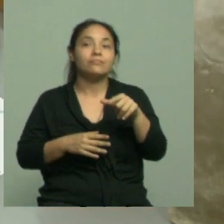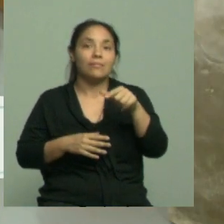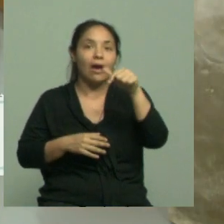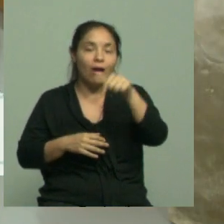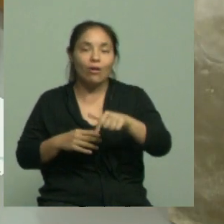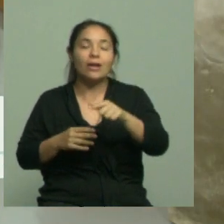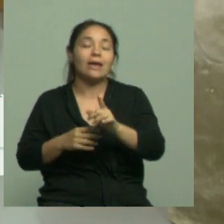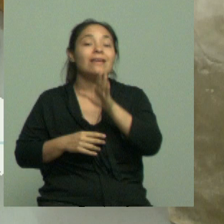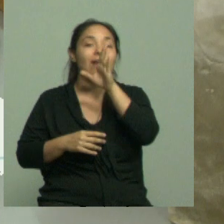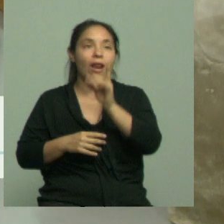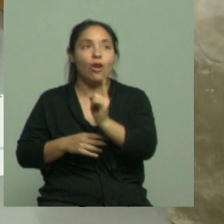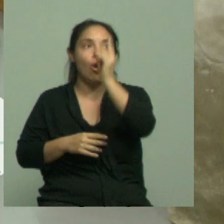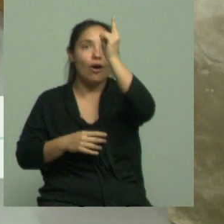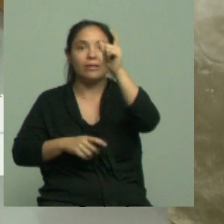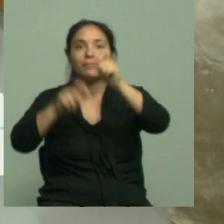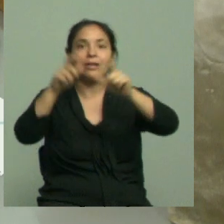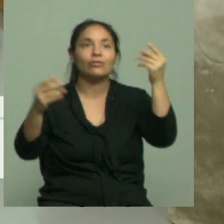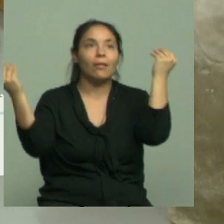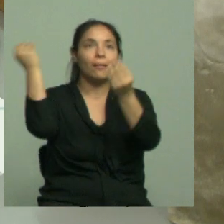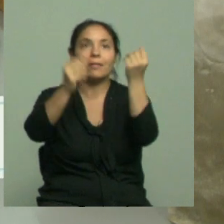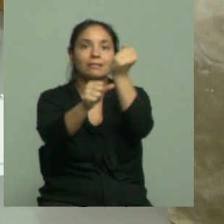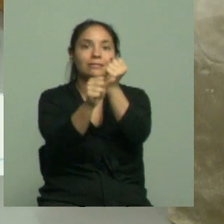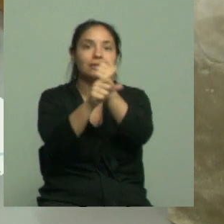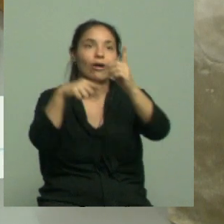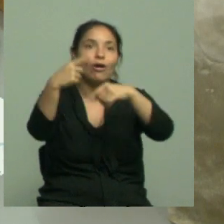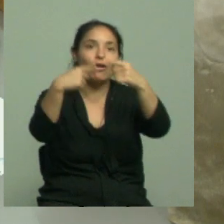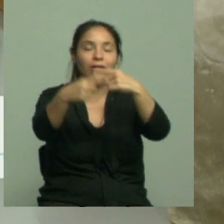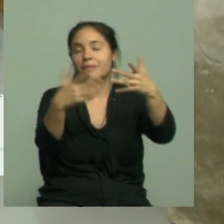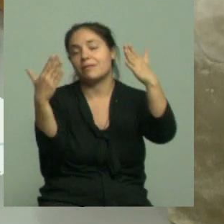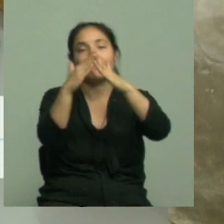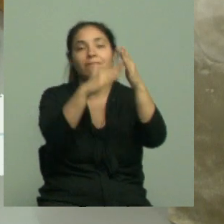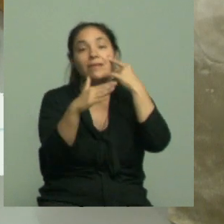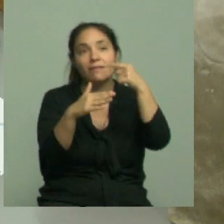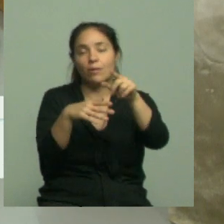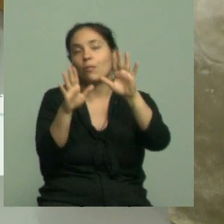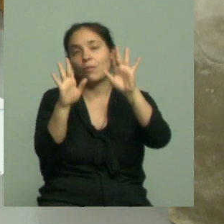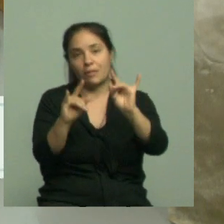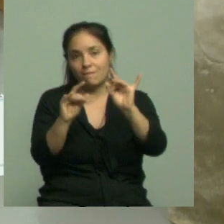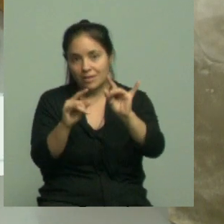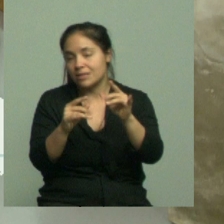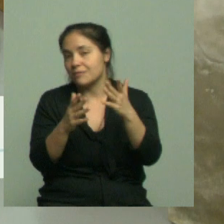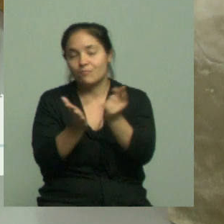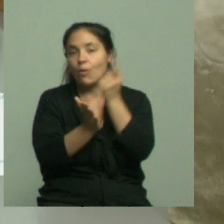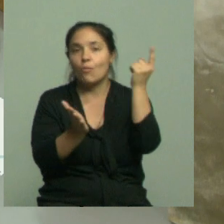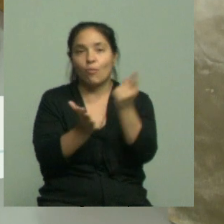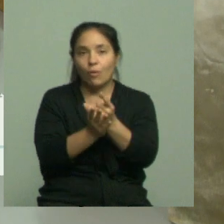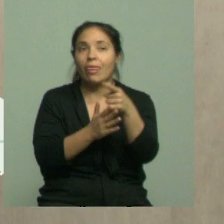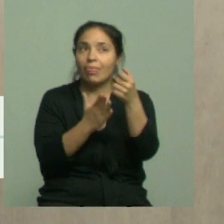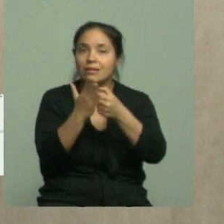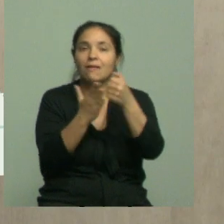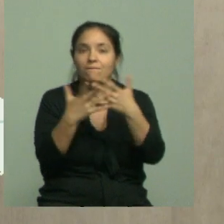el norte de Israel, un desafío bastante delicado en cuanto a todo lo que representa. Y por otro lado